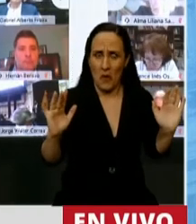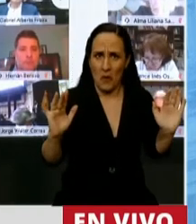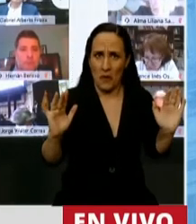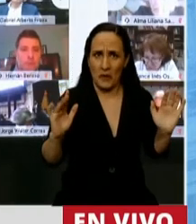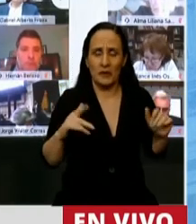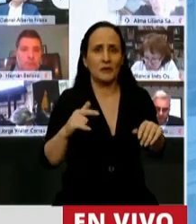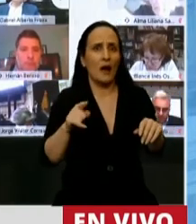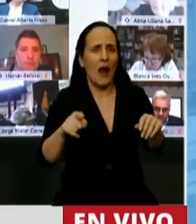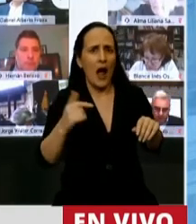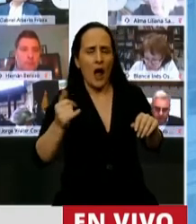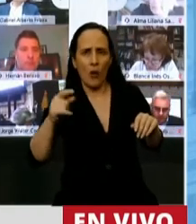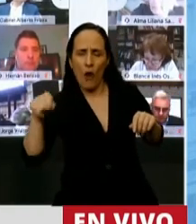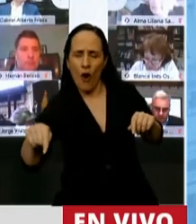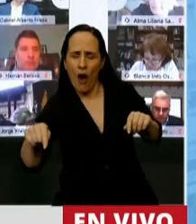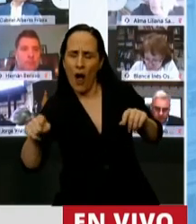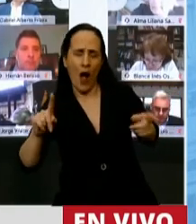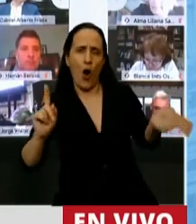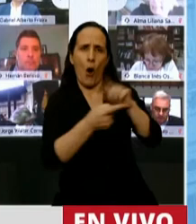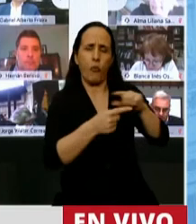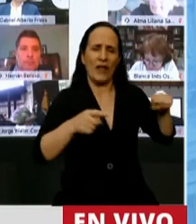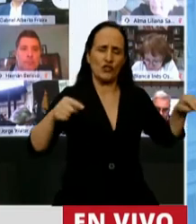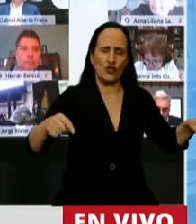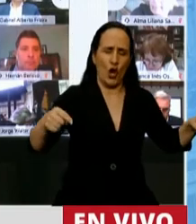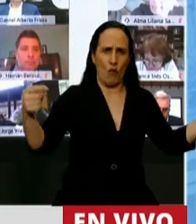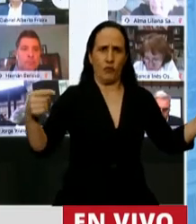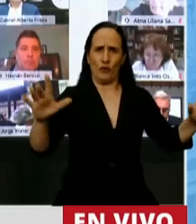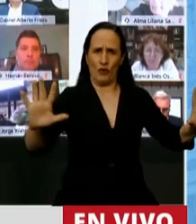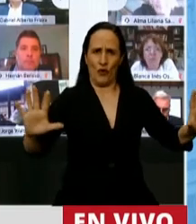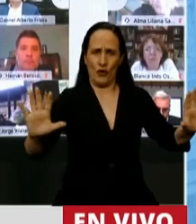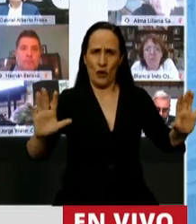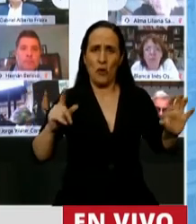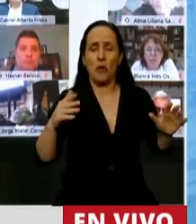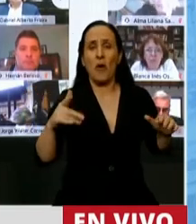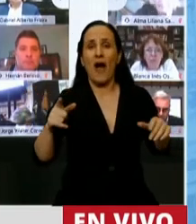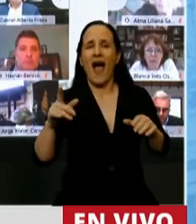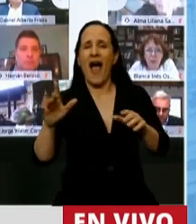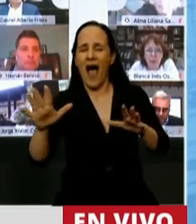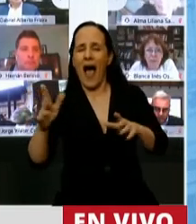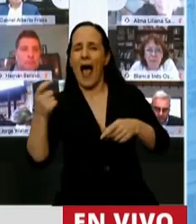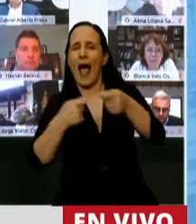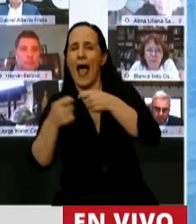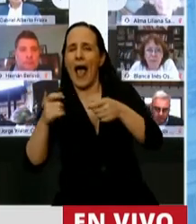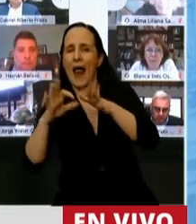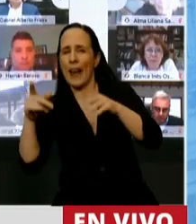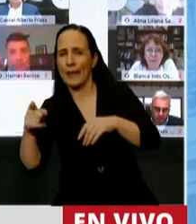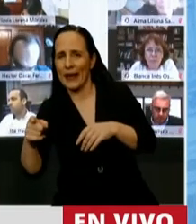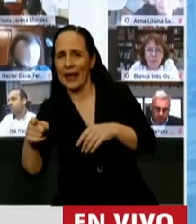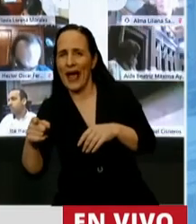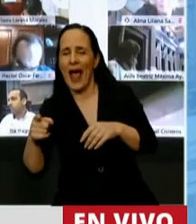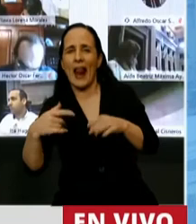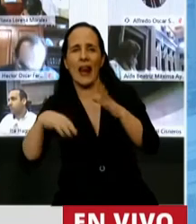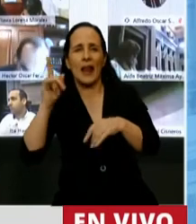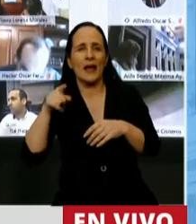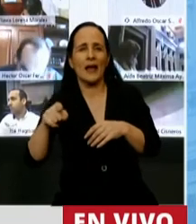expresiones de dos polos. De alguna manera una expresión de tipo liberal, neoliberal, quienes la critican diría de